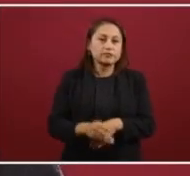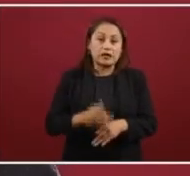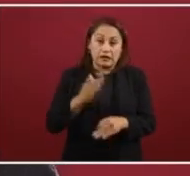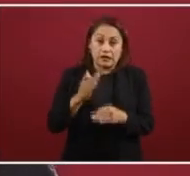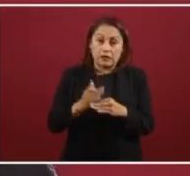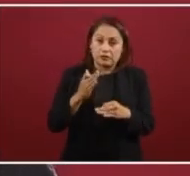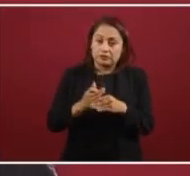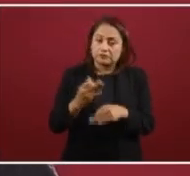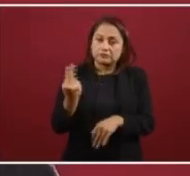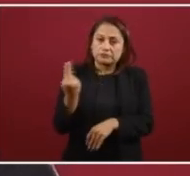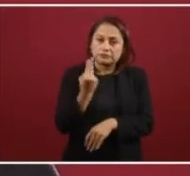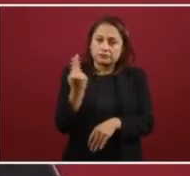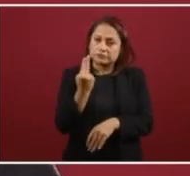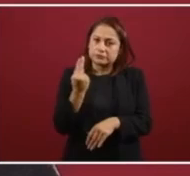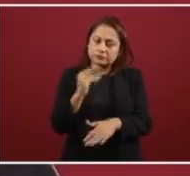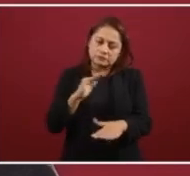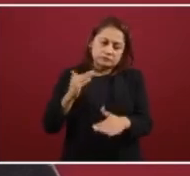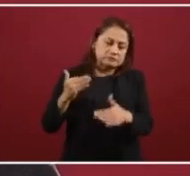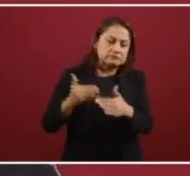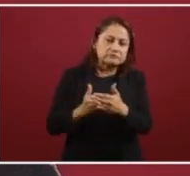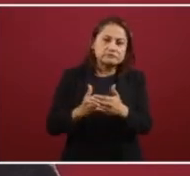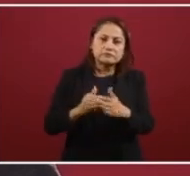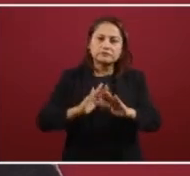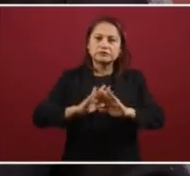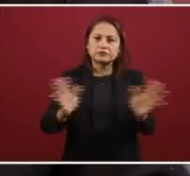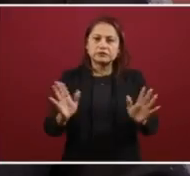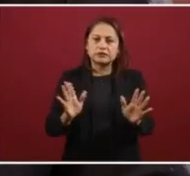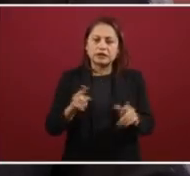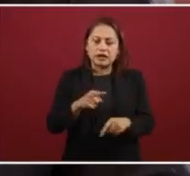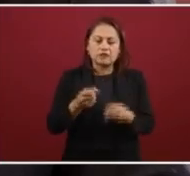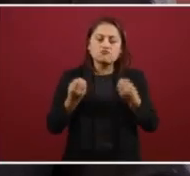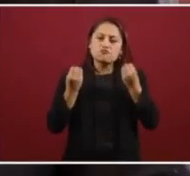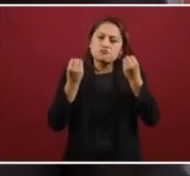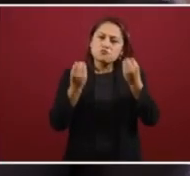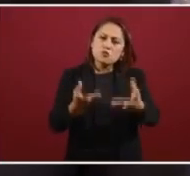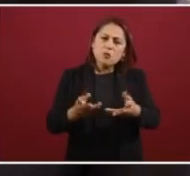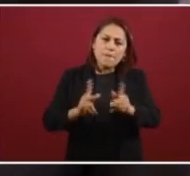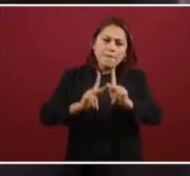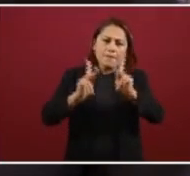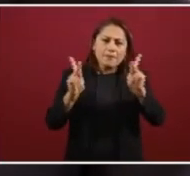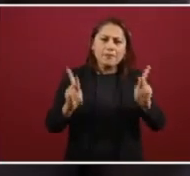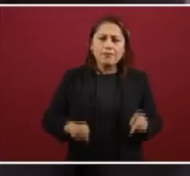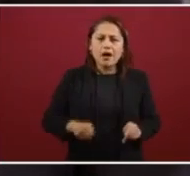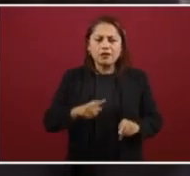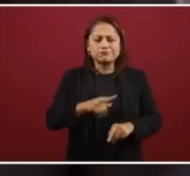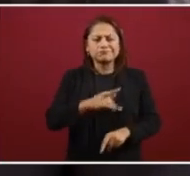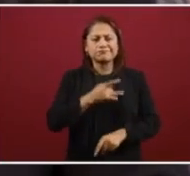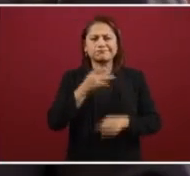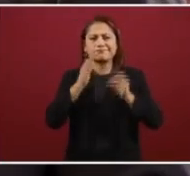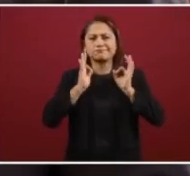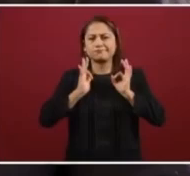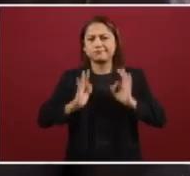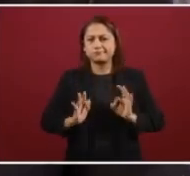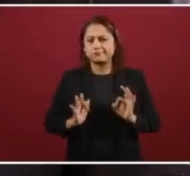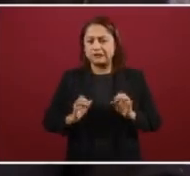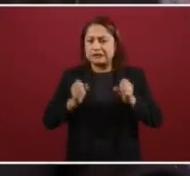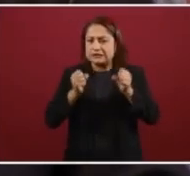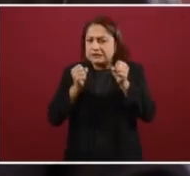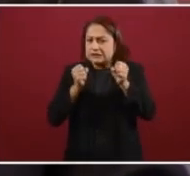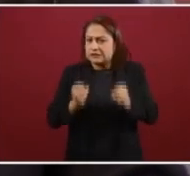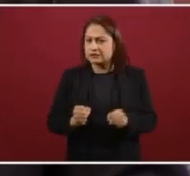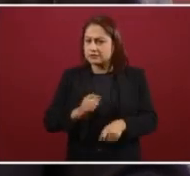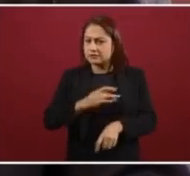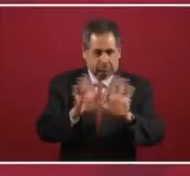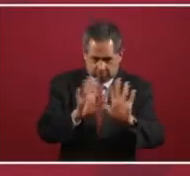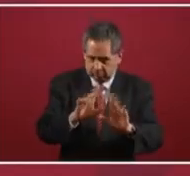garantizar la seguridad pública, la paz, la tranquilidad. En conferencia de prensa en Palacio Nacional, el